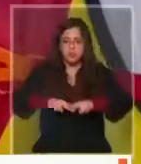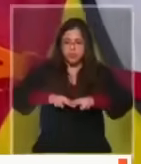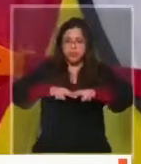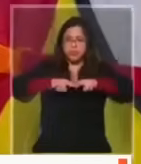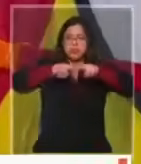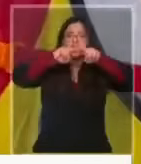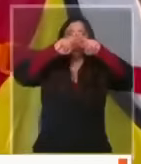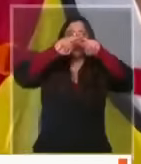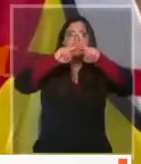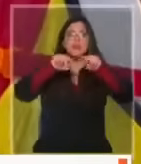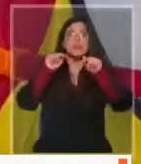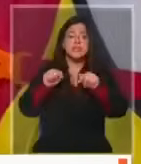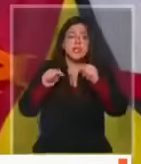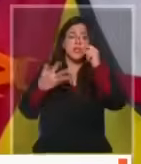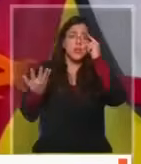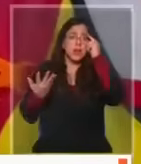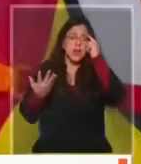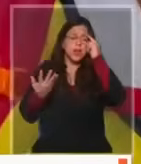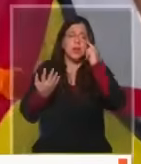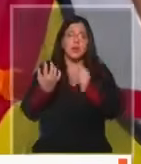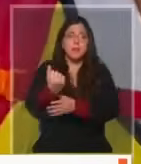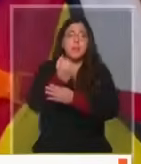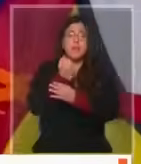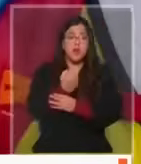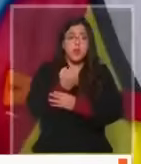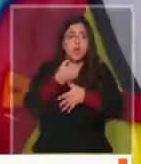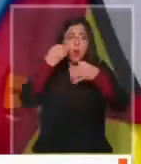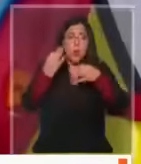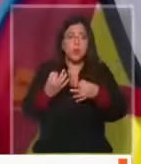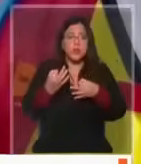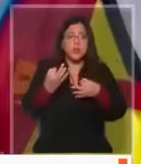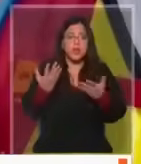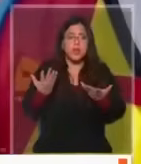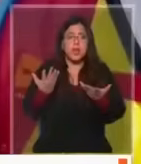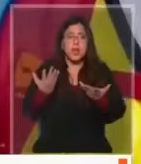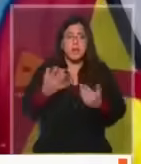y esa gran montaña me llevará a poder darle una opción a mi hijo.